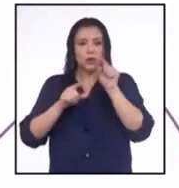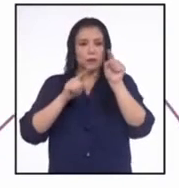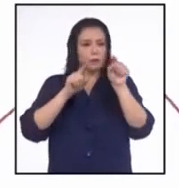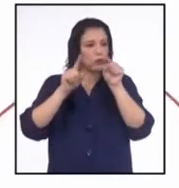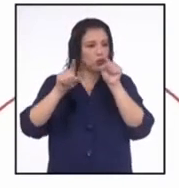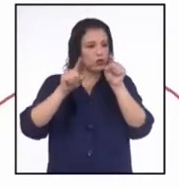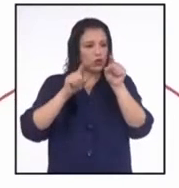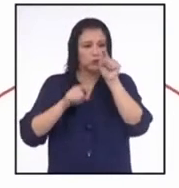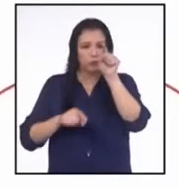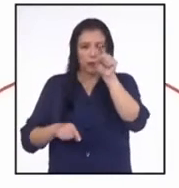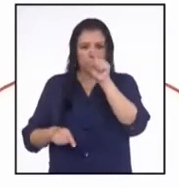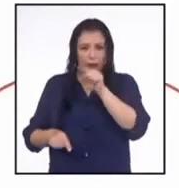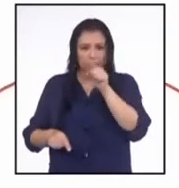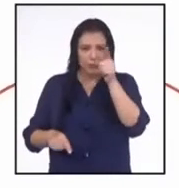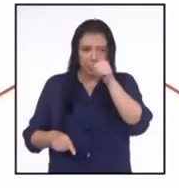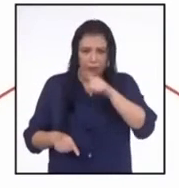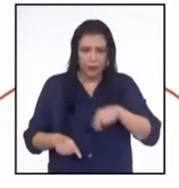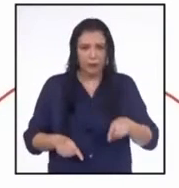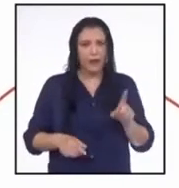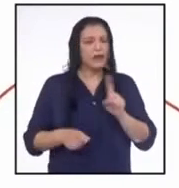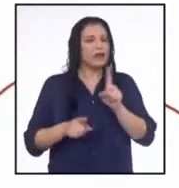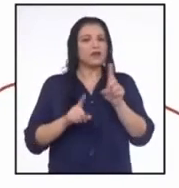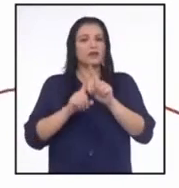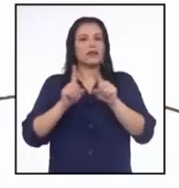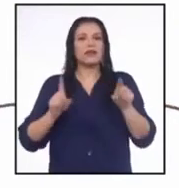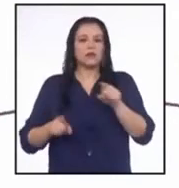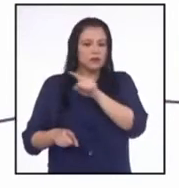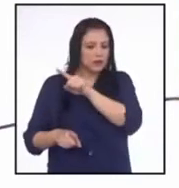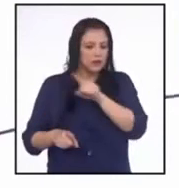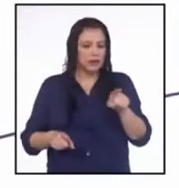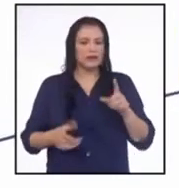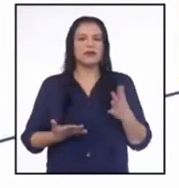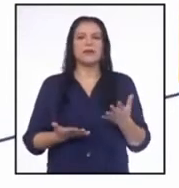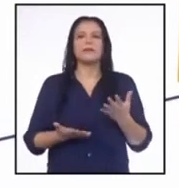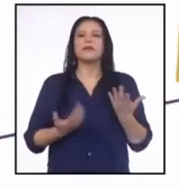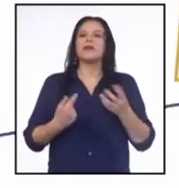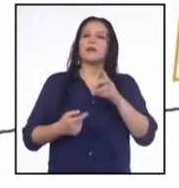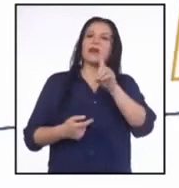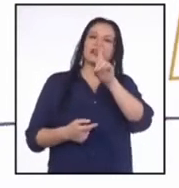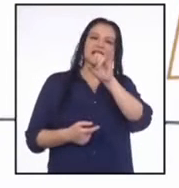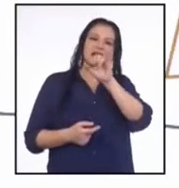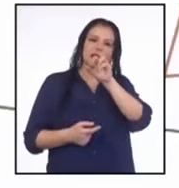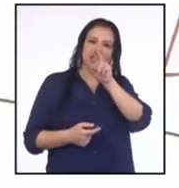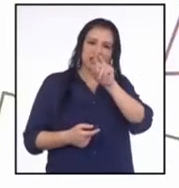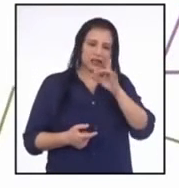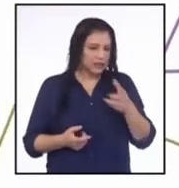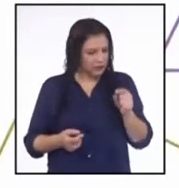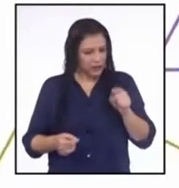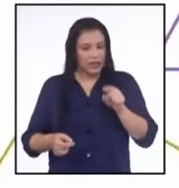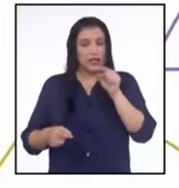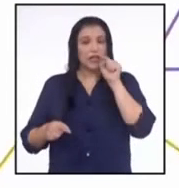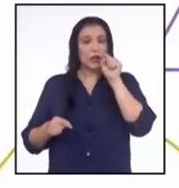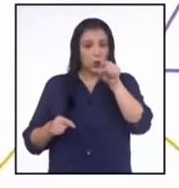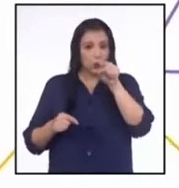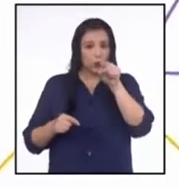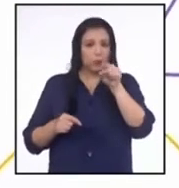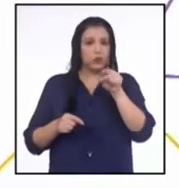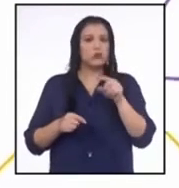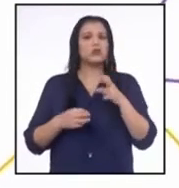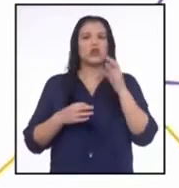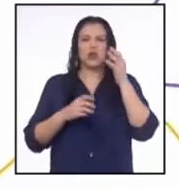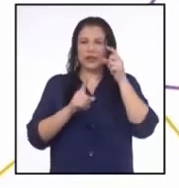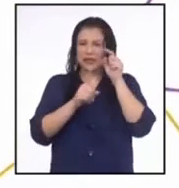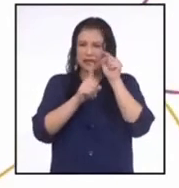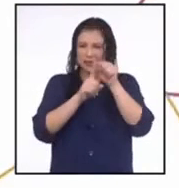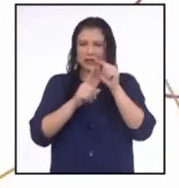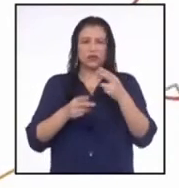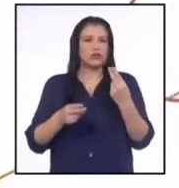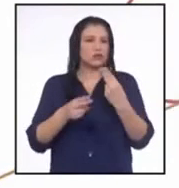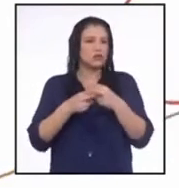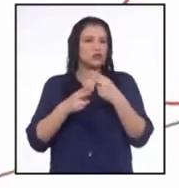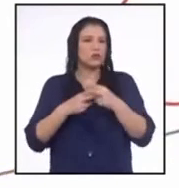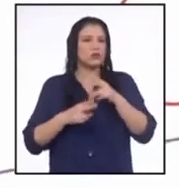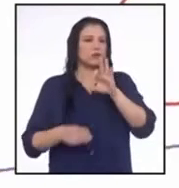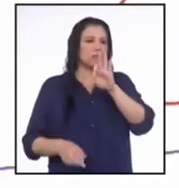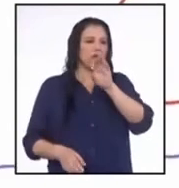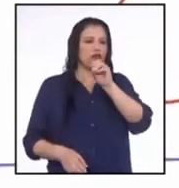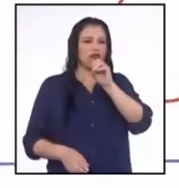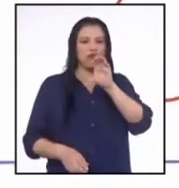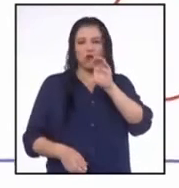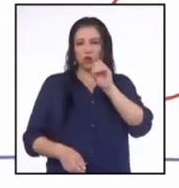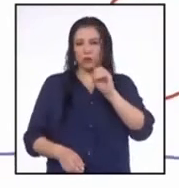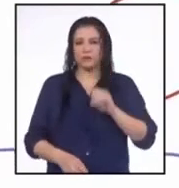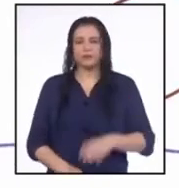puntos que equidistan de una recta fija llamado directriz y de un punto fijo al que se le conoce como foco.